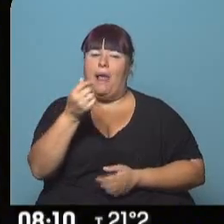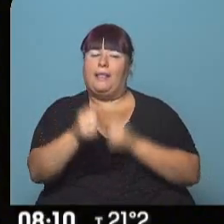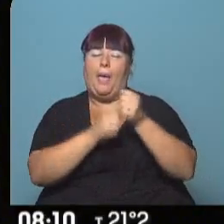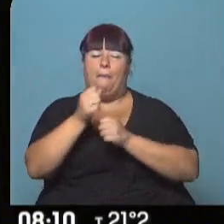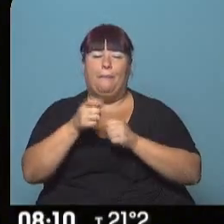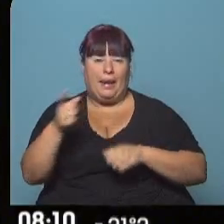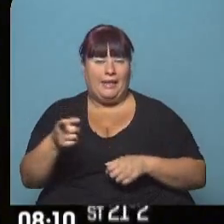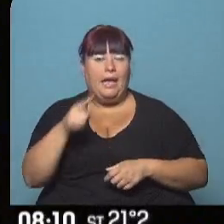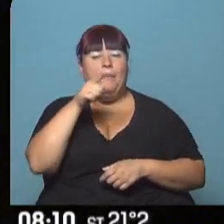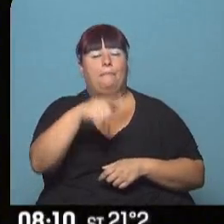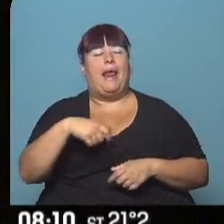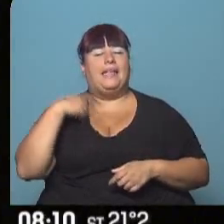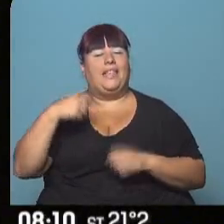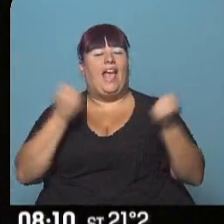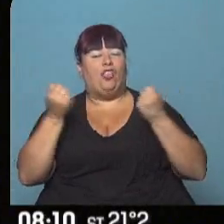al sindicato de camioneros